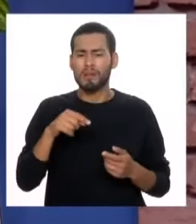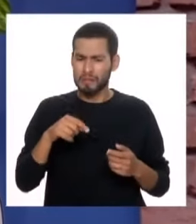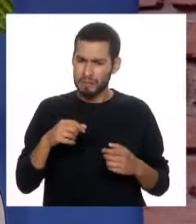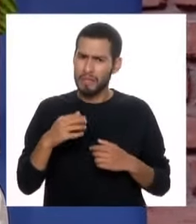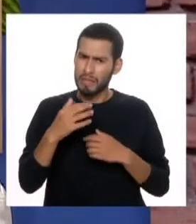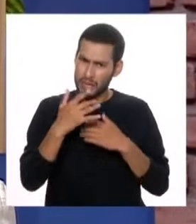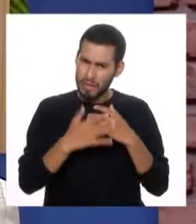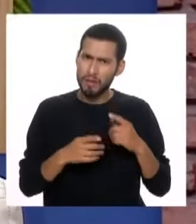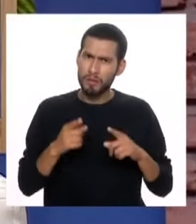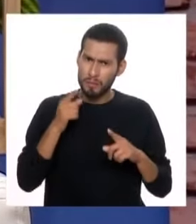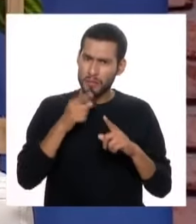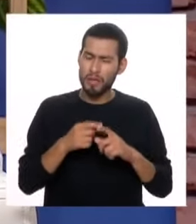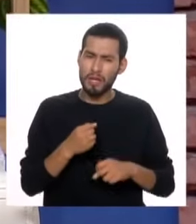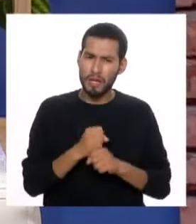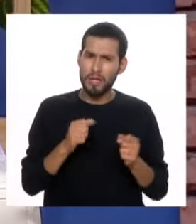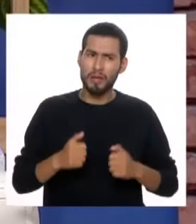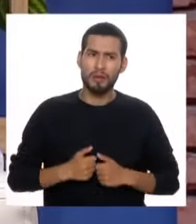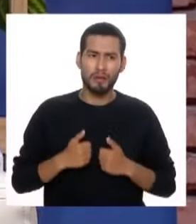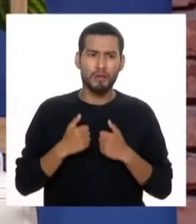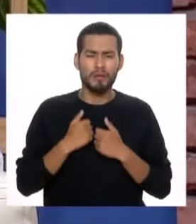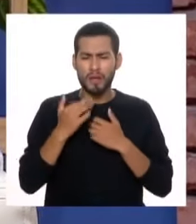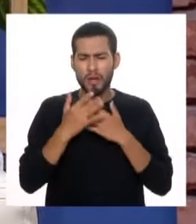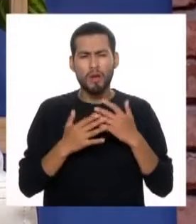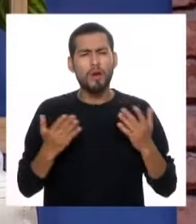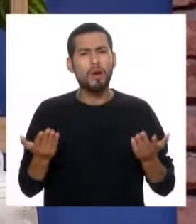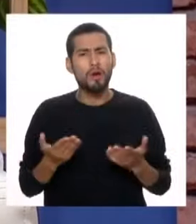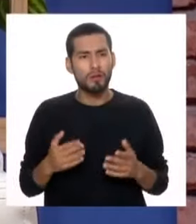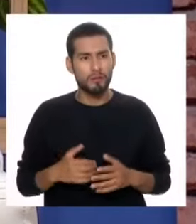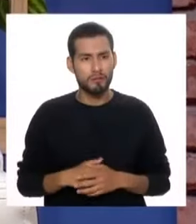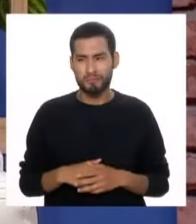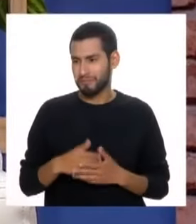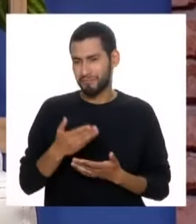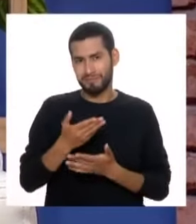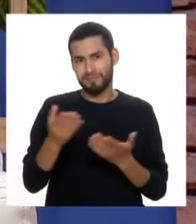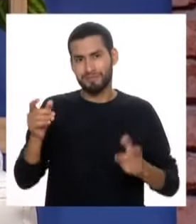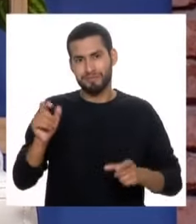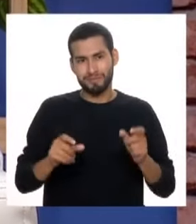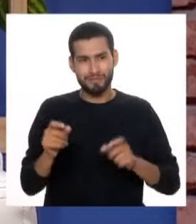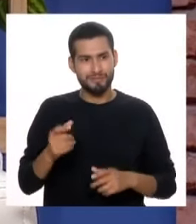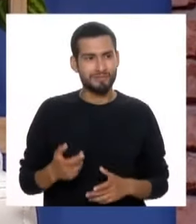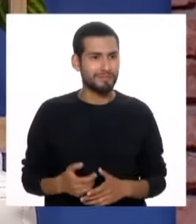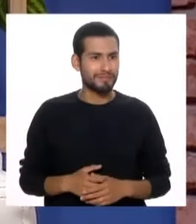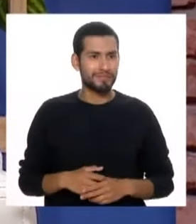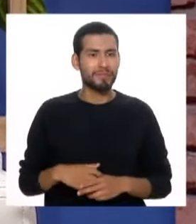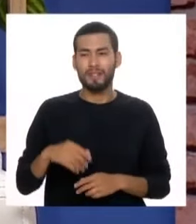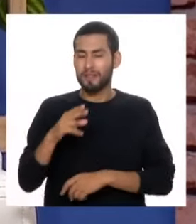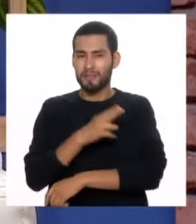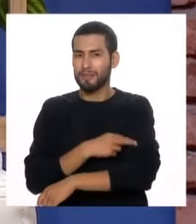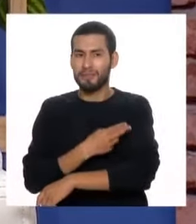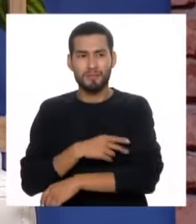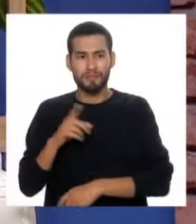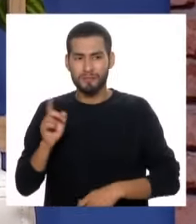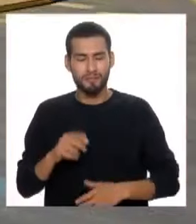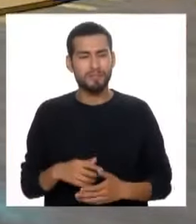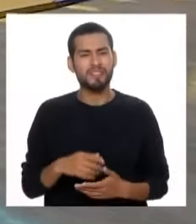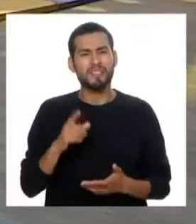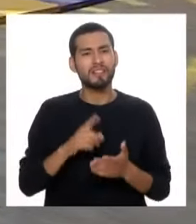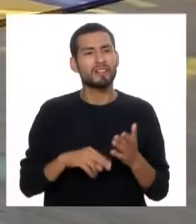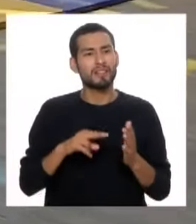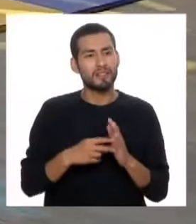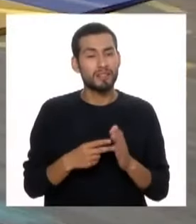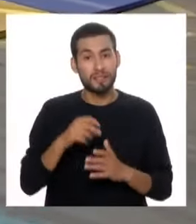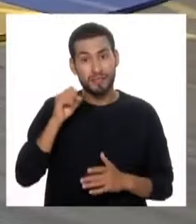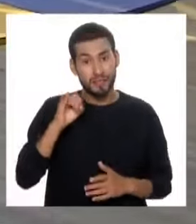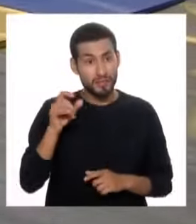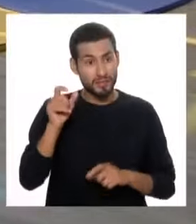vidas. ¿Y dónde está esa sangre? En la población. No hay en los hospitales. ¿Qué quiere decir? Que si